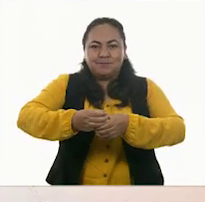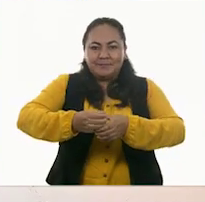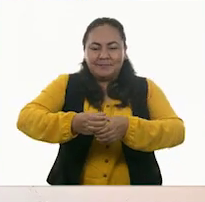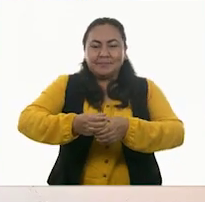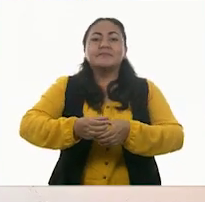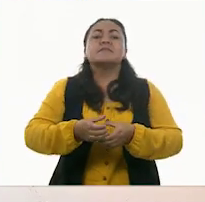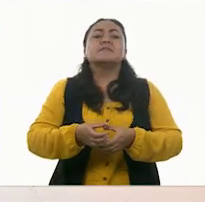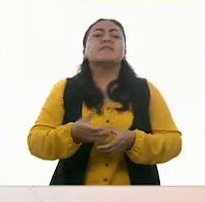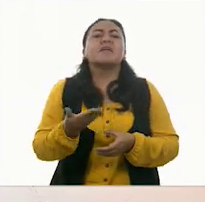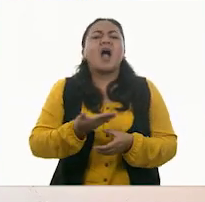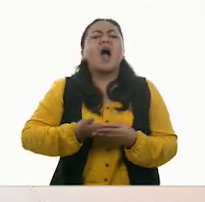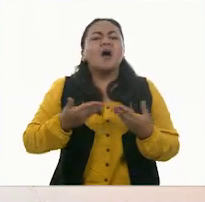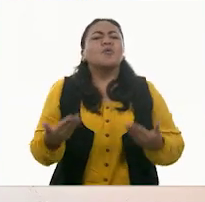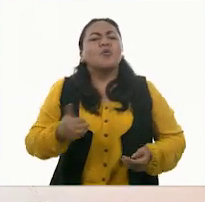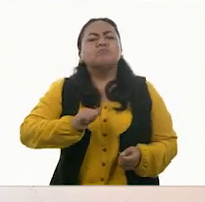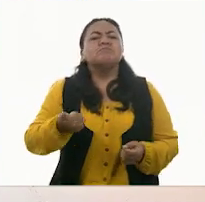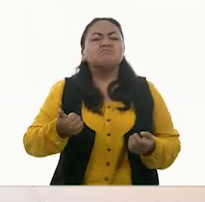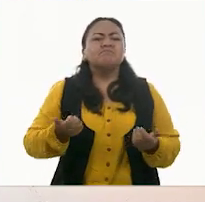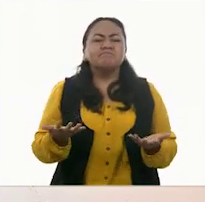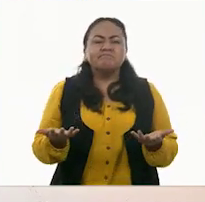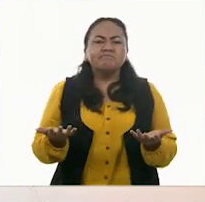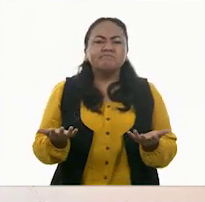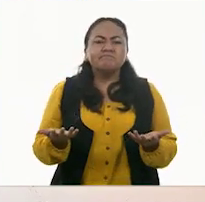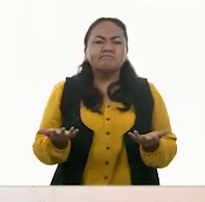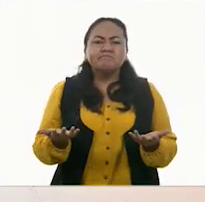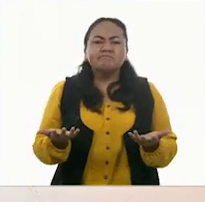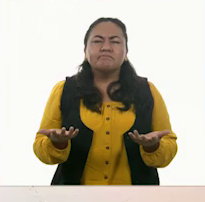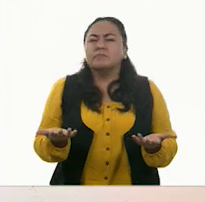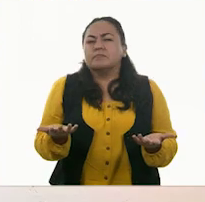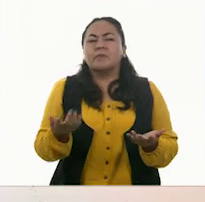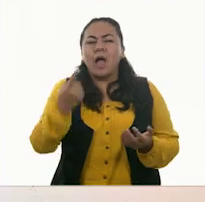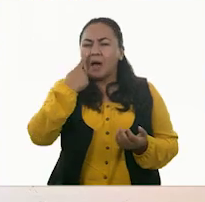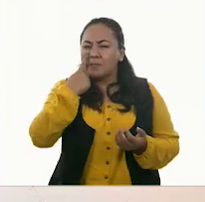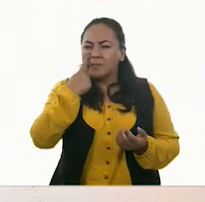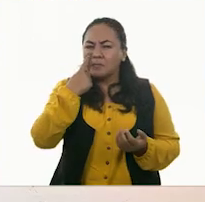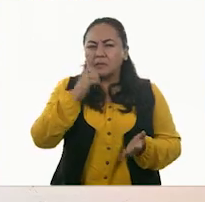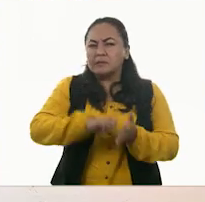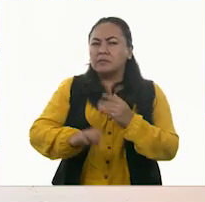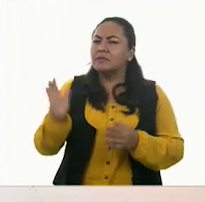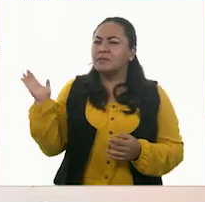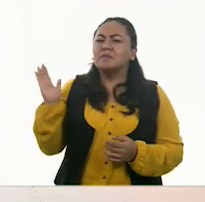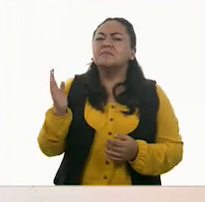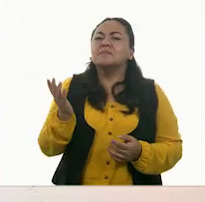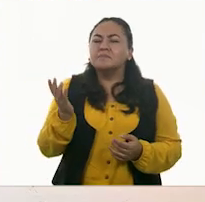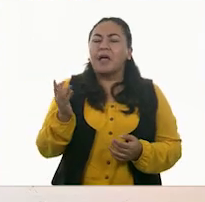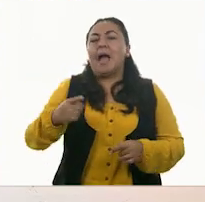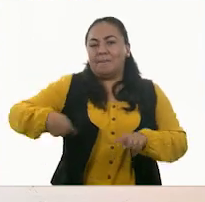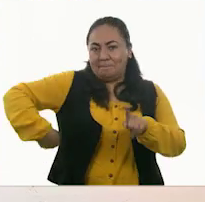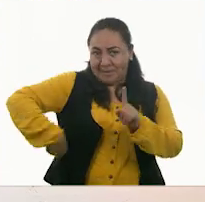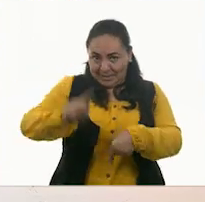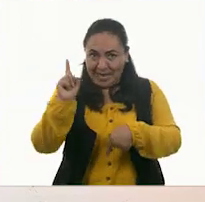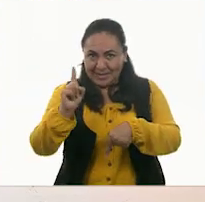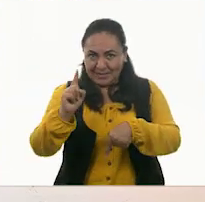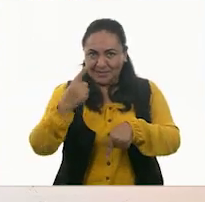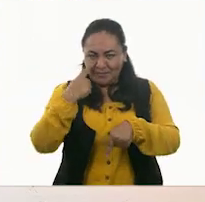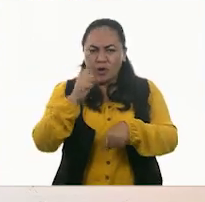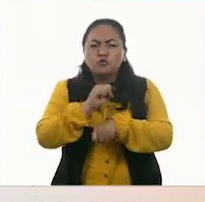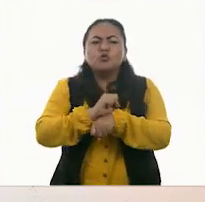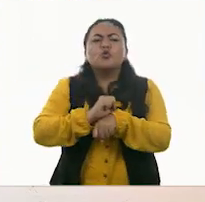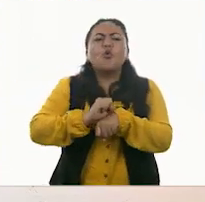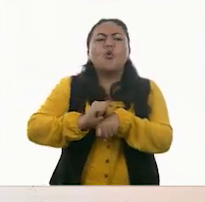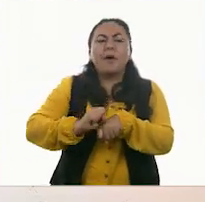pasaría? ¿Qué pasaría si hacemos algo? ¿Cómo se llamaría esto? Patear. Venga, vamos a patear,